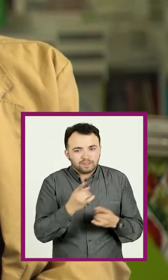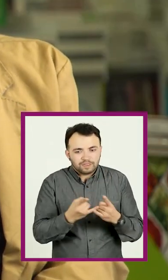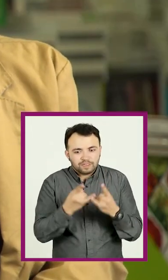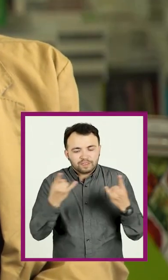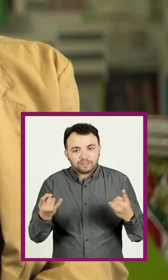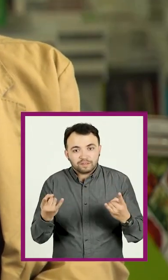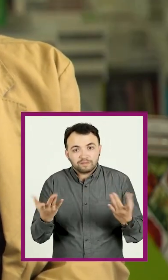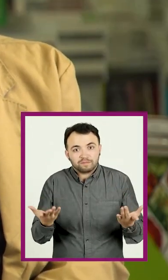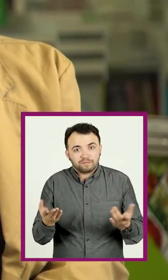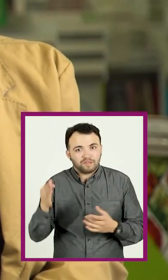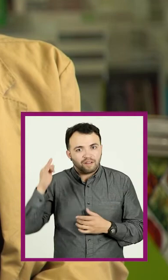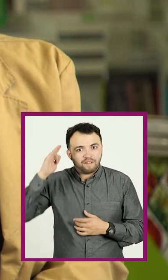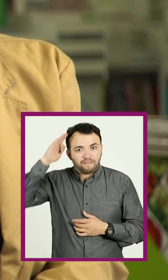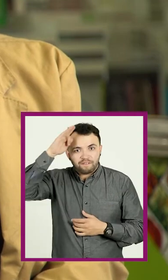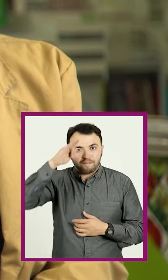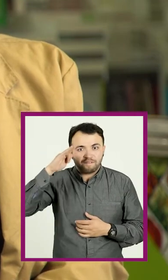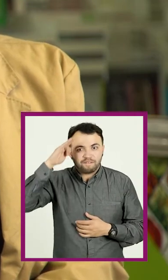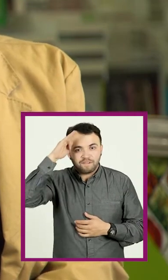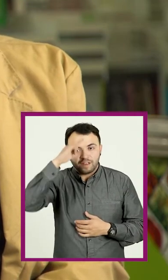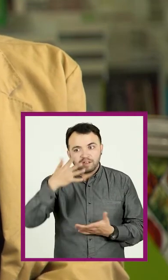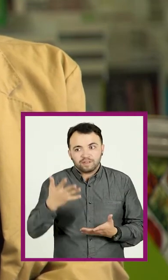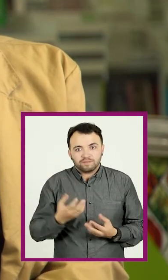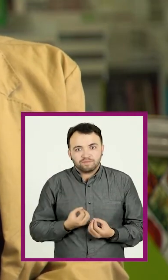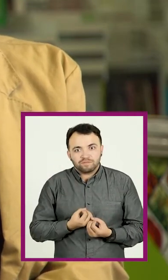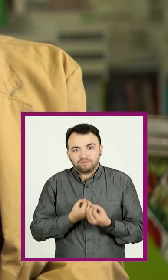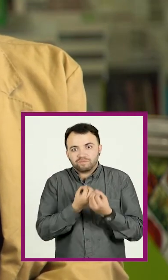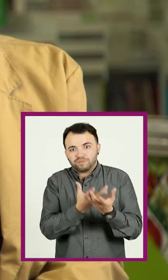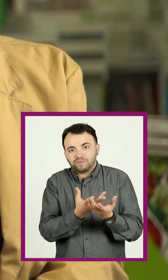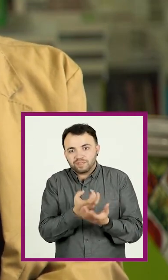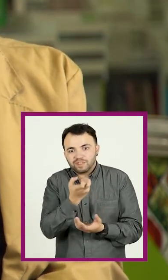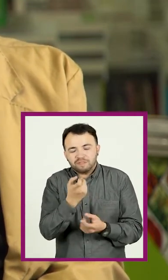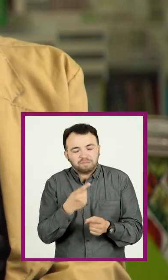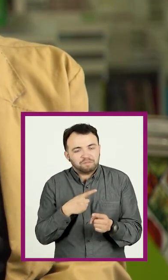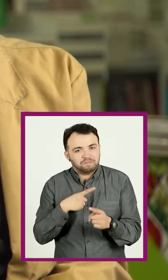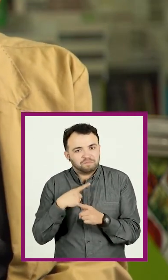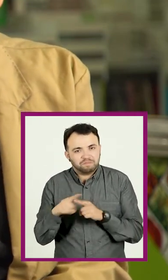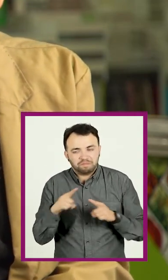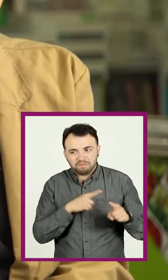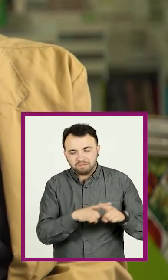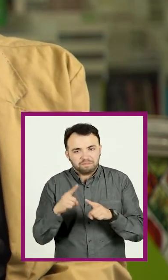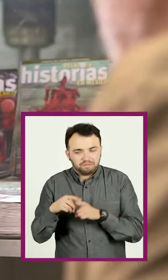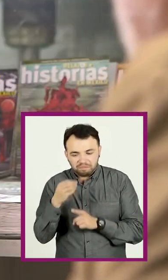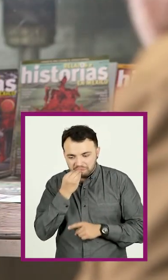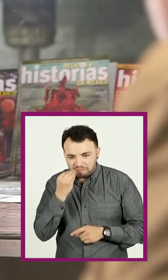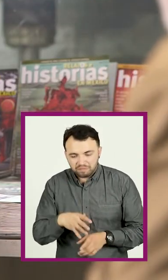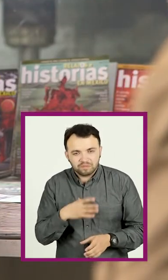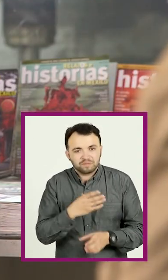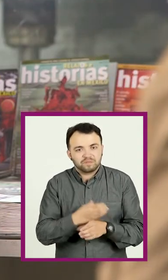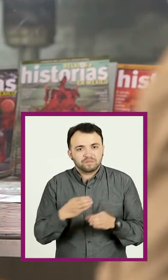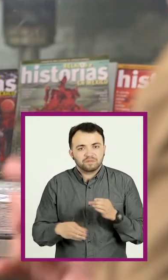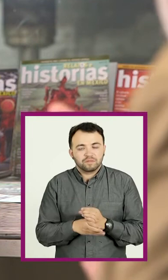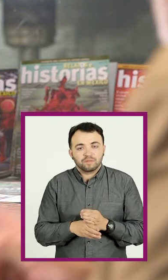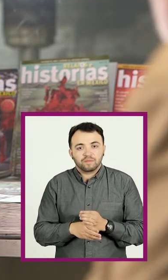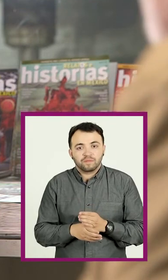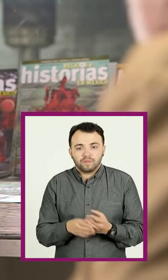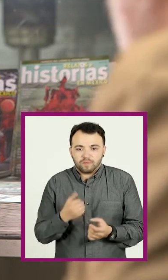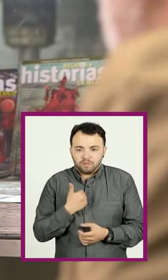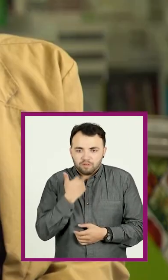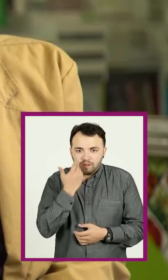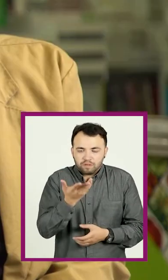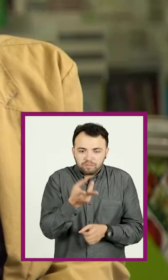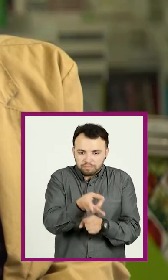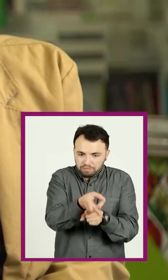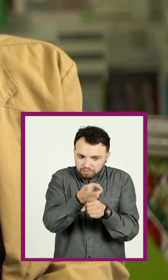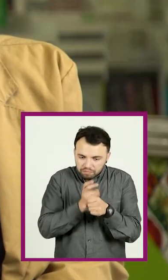serie, la filosofía justamente ofrece esta diversidad de posibilidades. Están muy